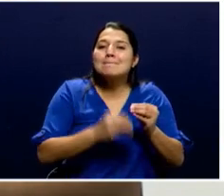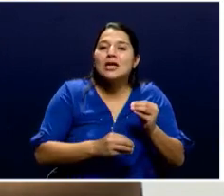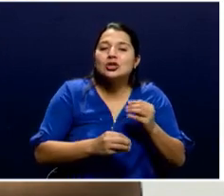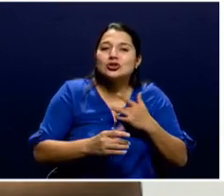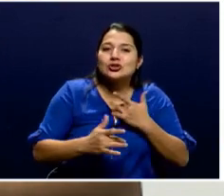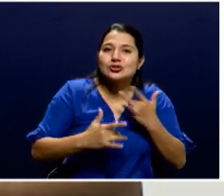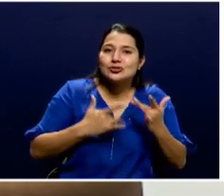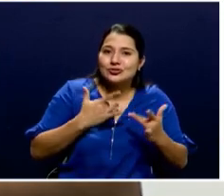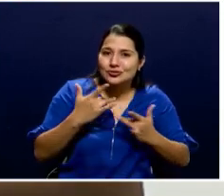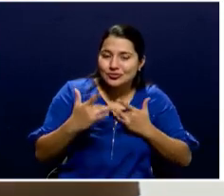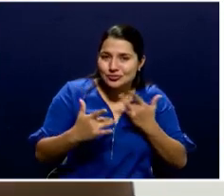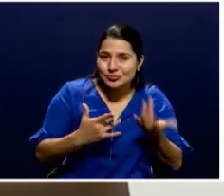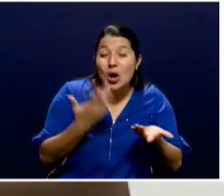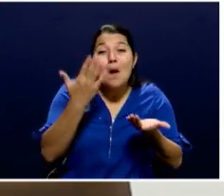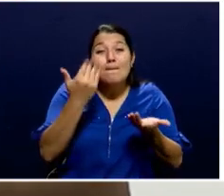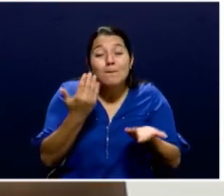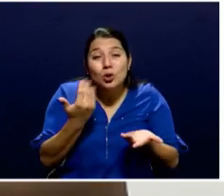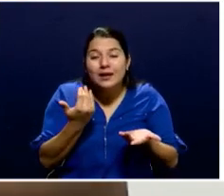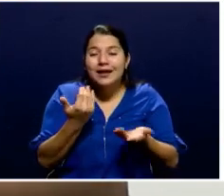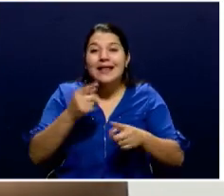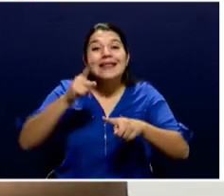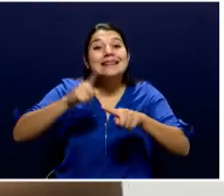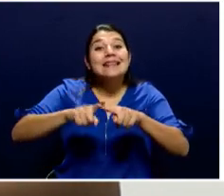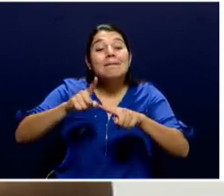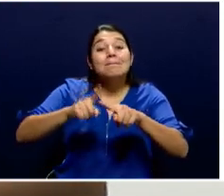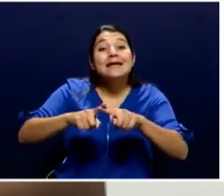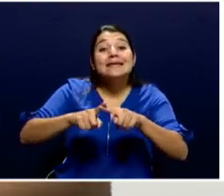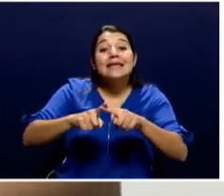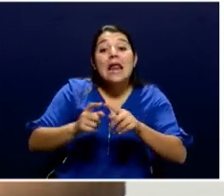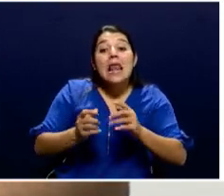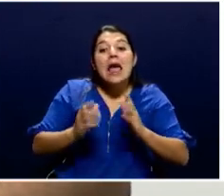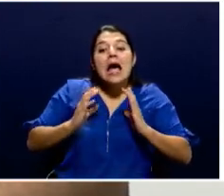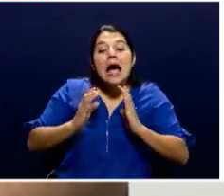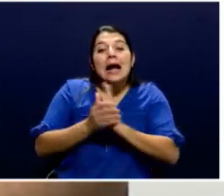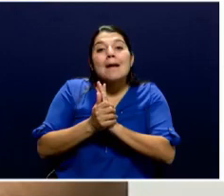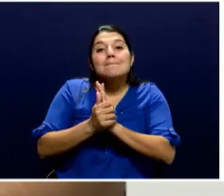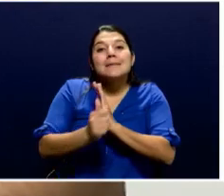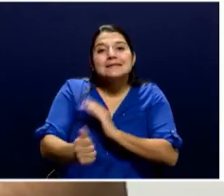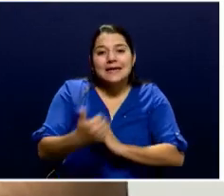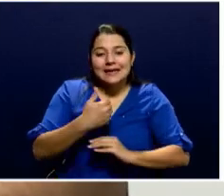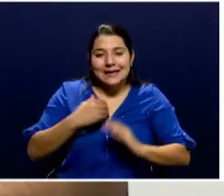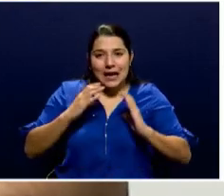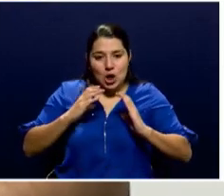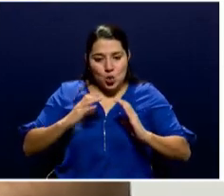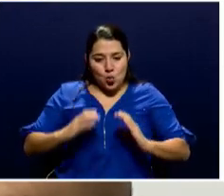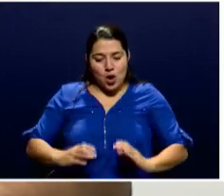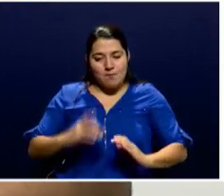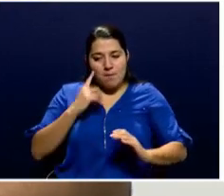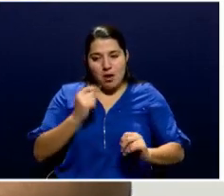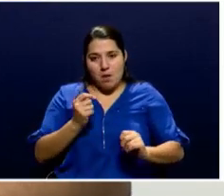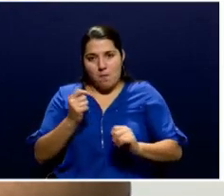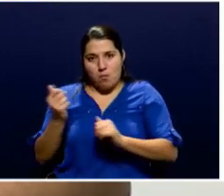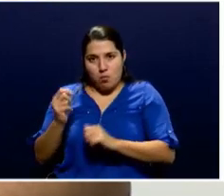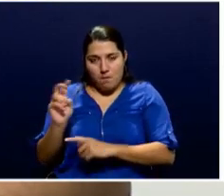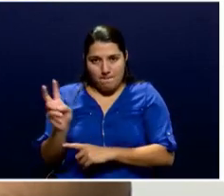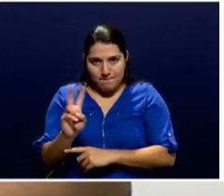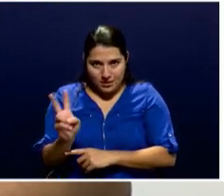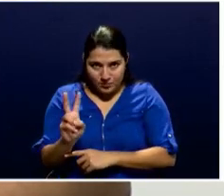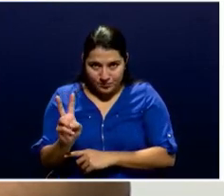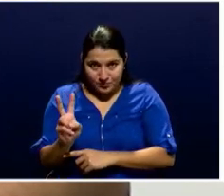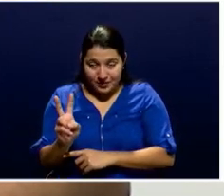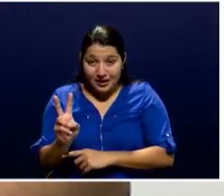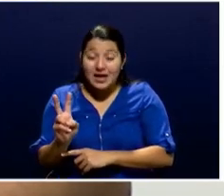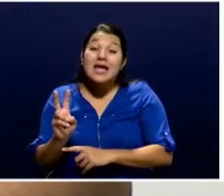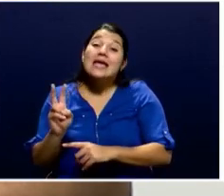la capacidad de sobrepasar esa sintomatología inicial, ¿verdad? Que se ve muy disminuida en un